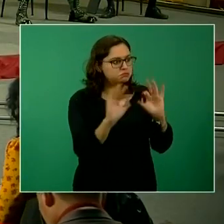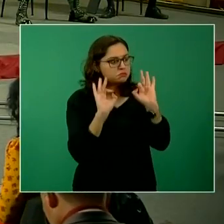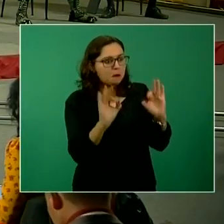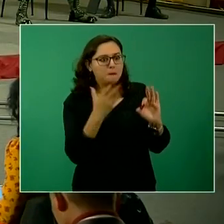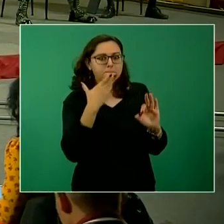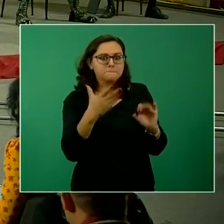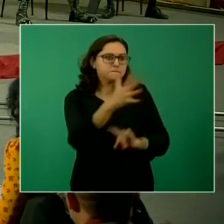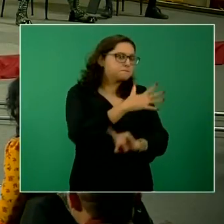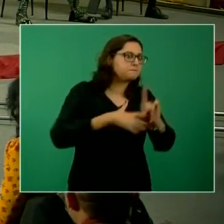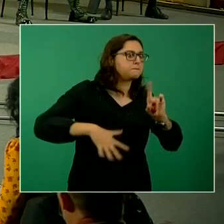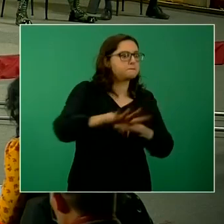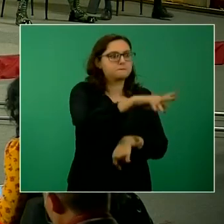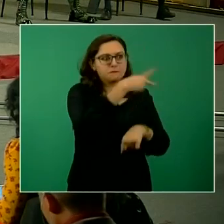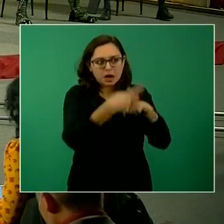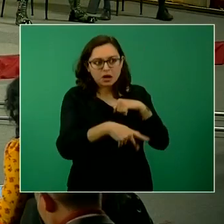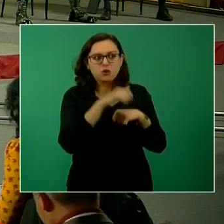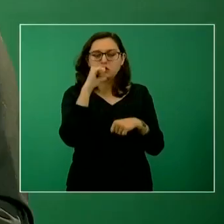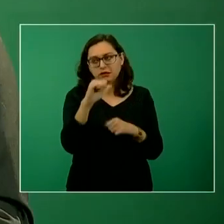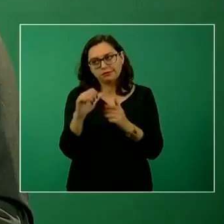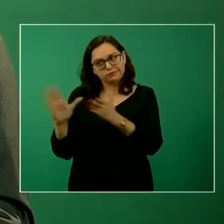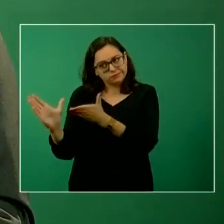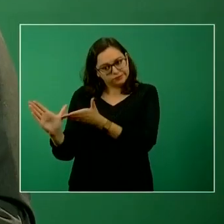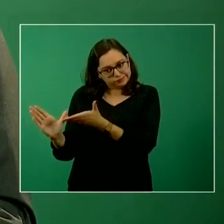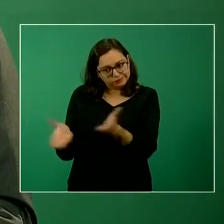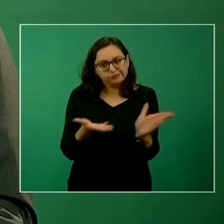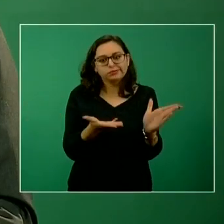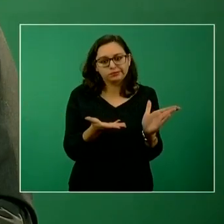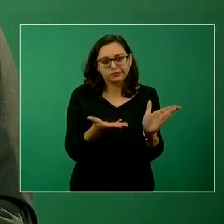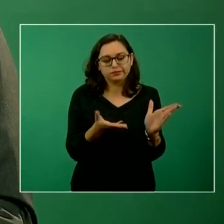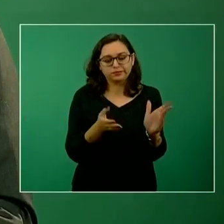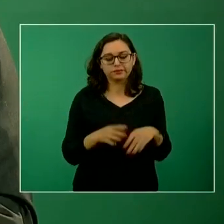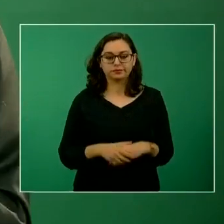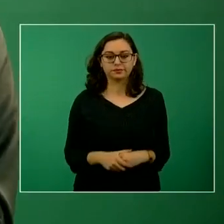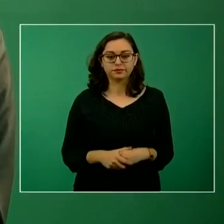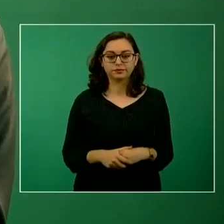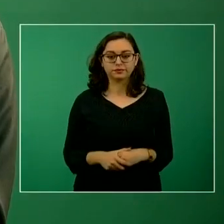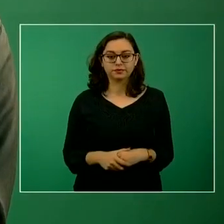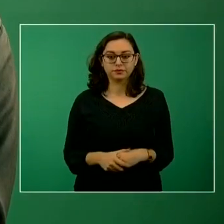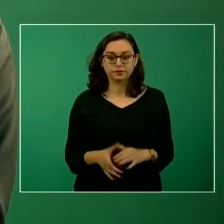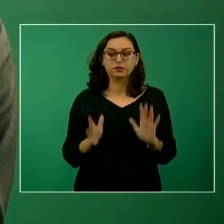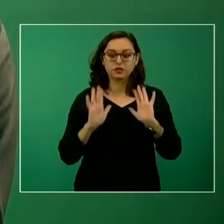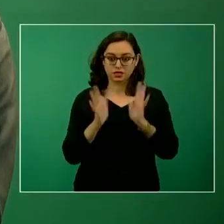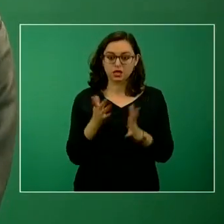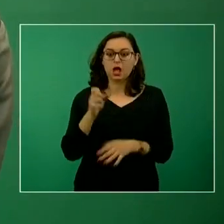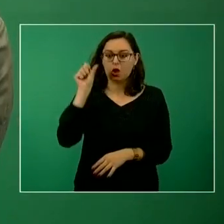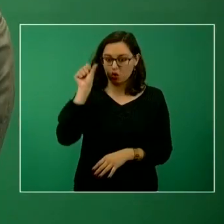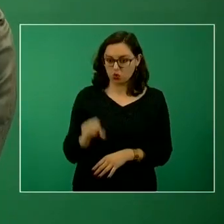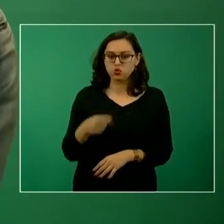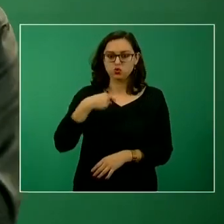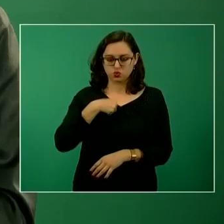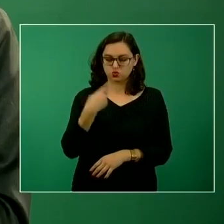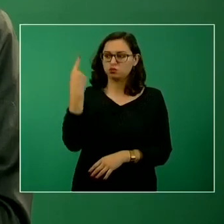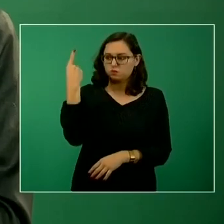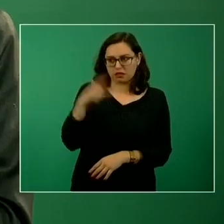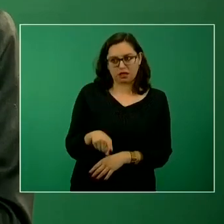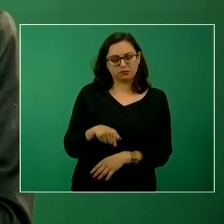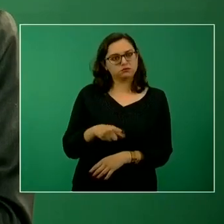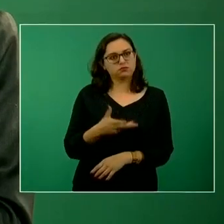riesgos, donde puedan vivir con tranquilidad. Hoy dimos ya la instrucción en